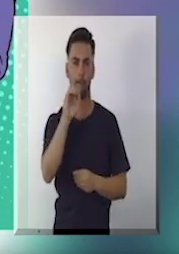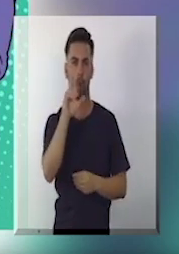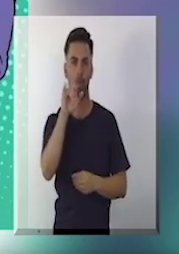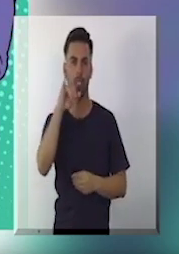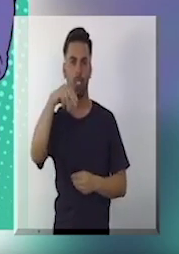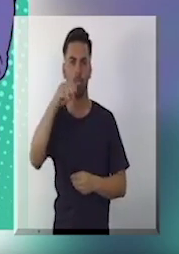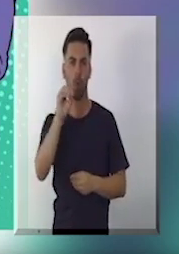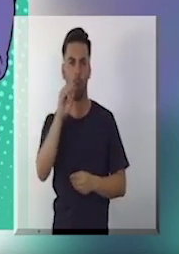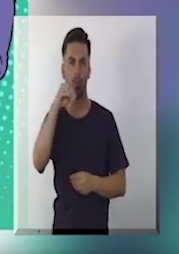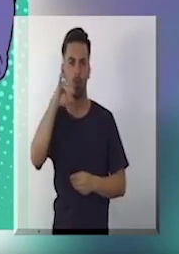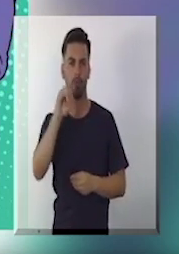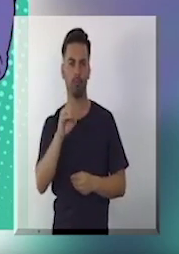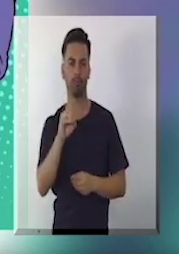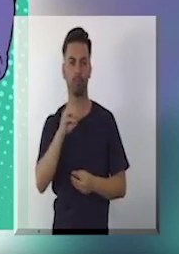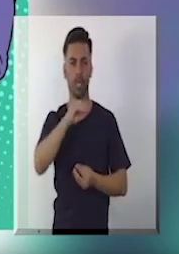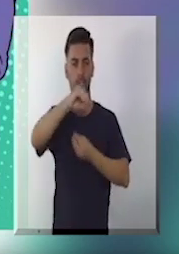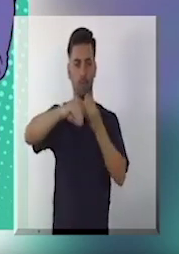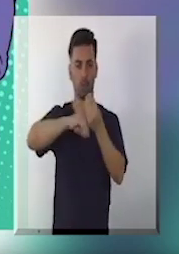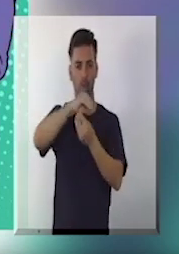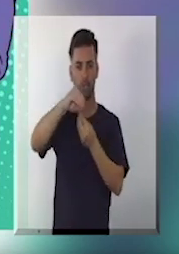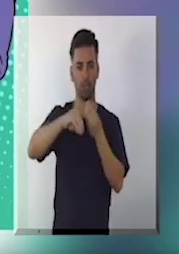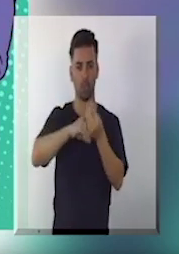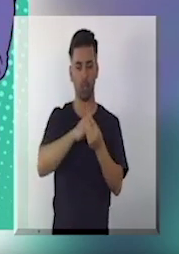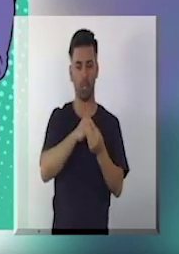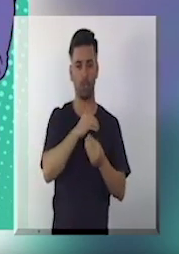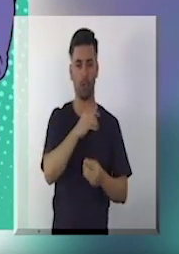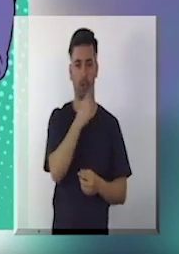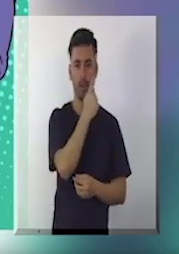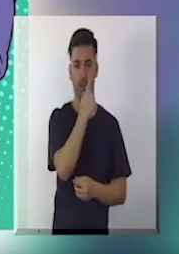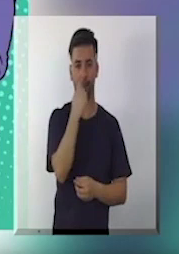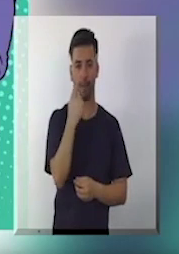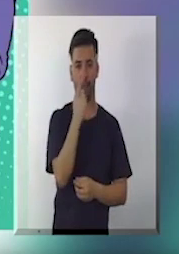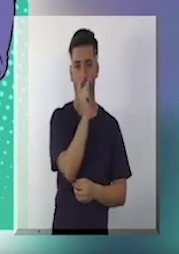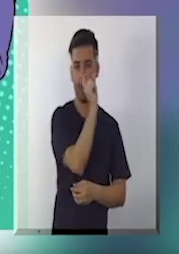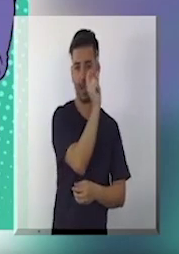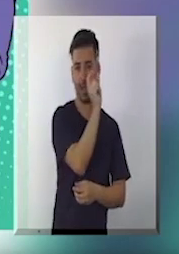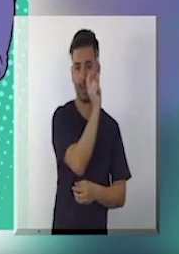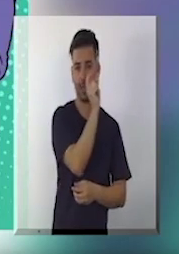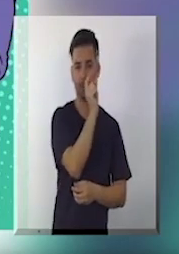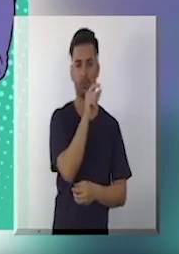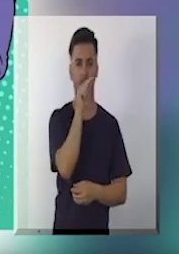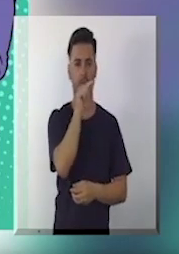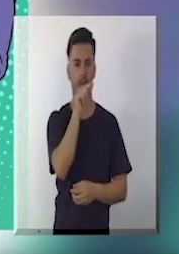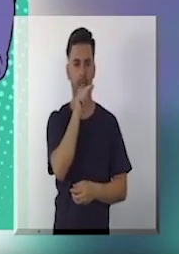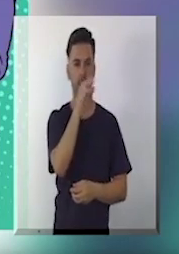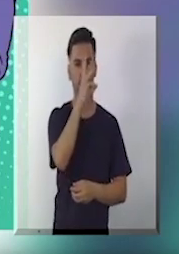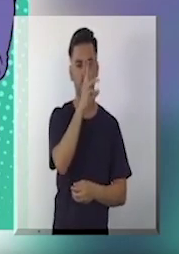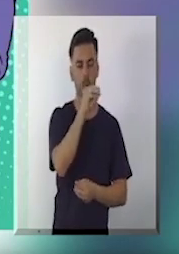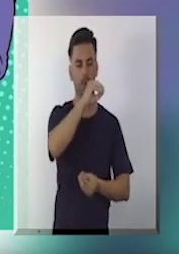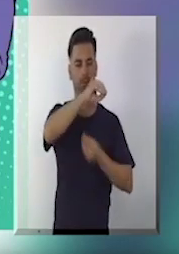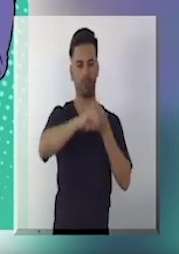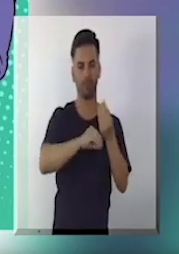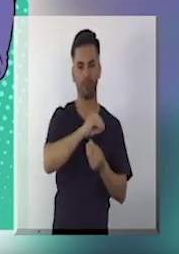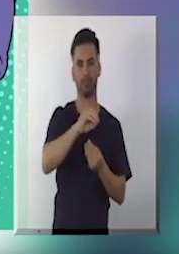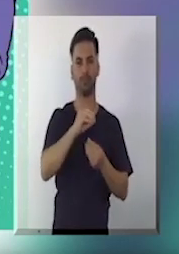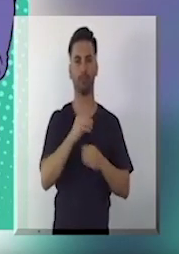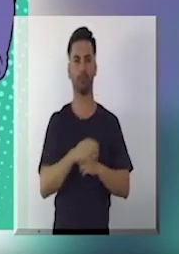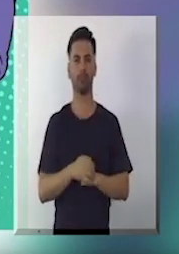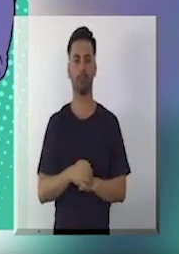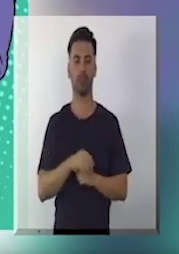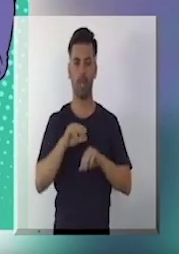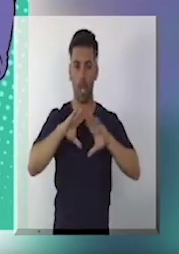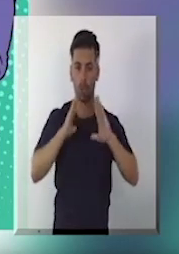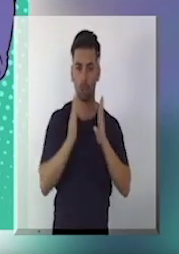en cada variable, el que se le asigna en el ejercicio, y efectuando los cálculos. Todo esto